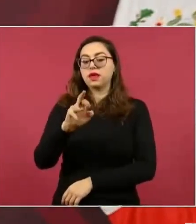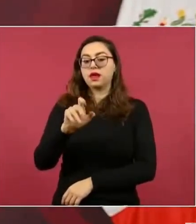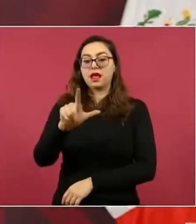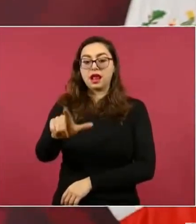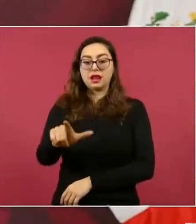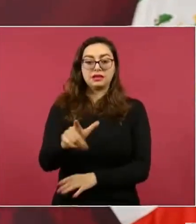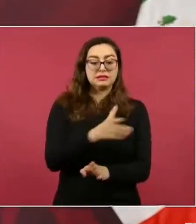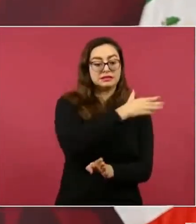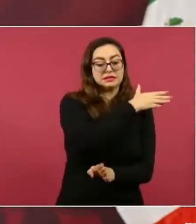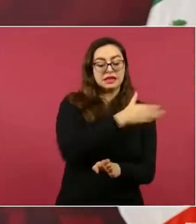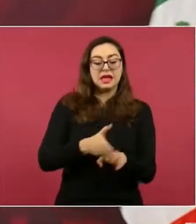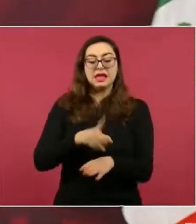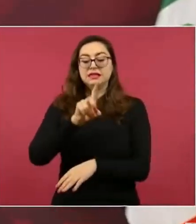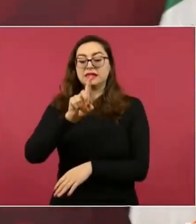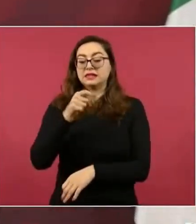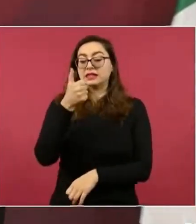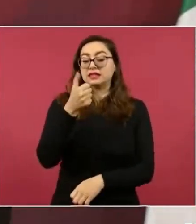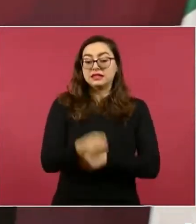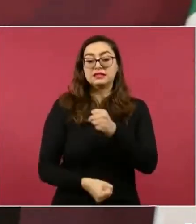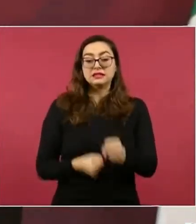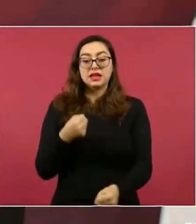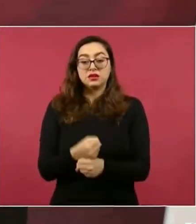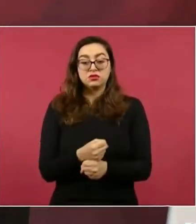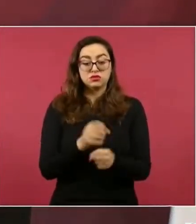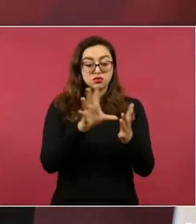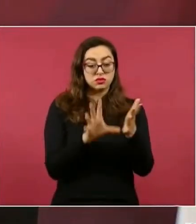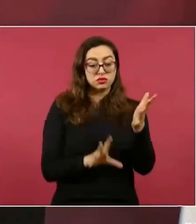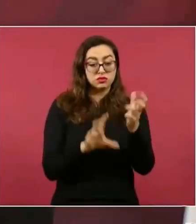se modificó la Constitución